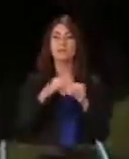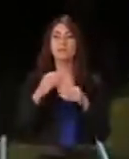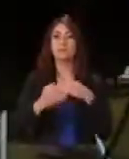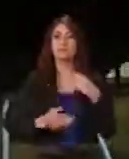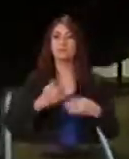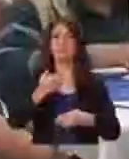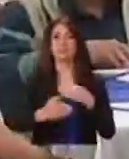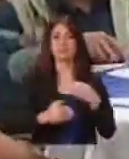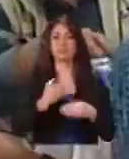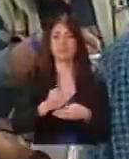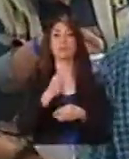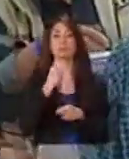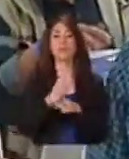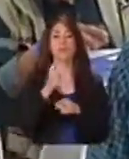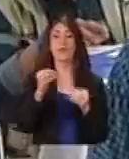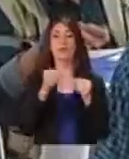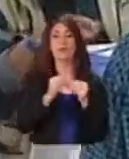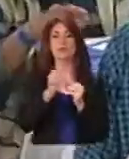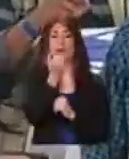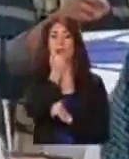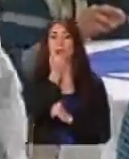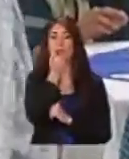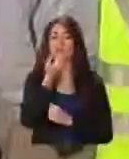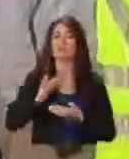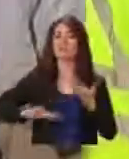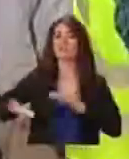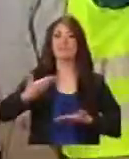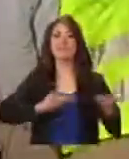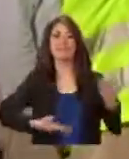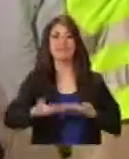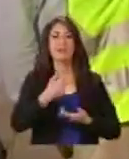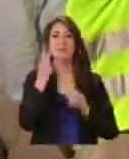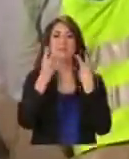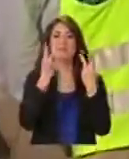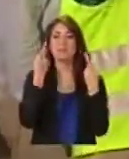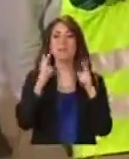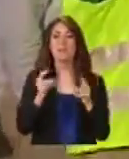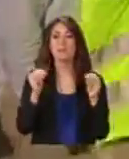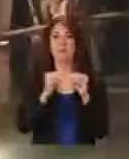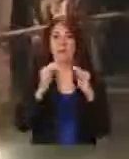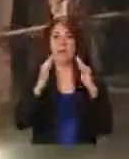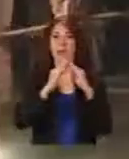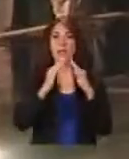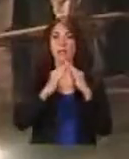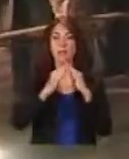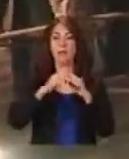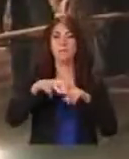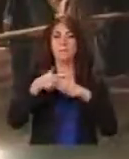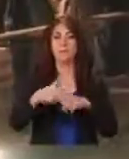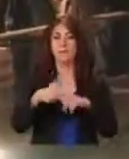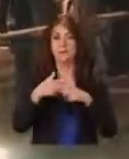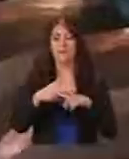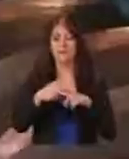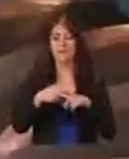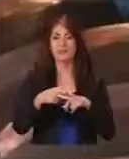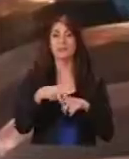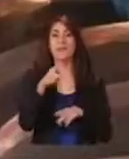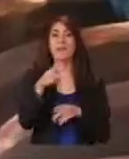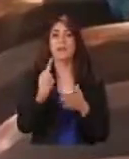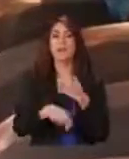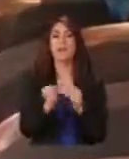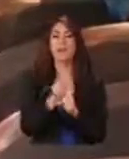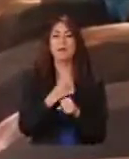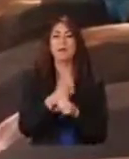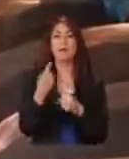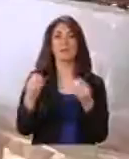esta obra. Allí compartió un almuerzo con los trabajadores y visitó la denominada Casa de Máquinas, el corazón del proyecto, donde hizo